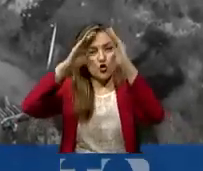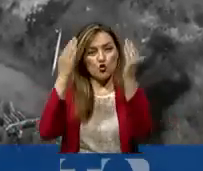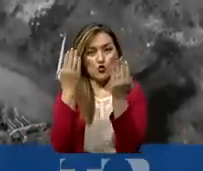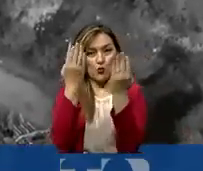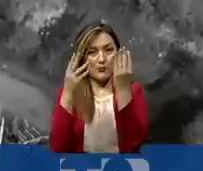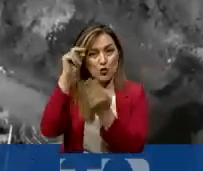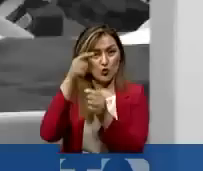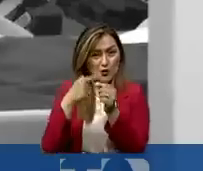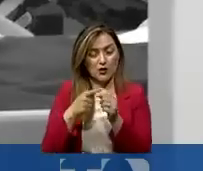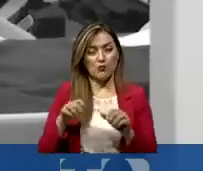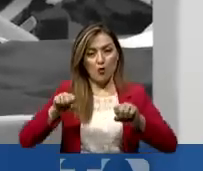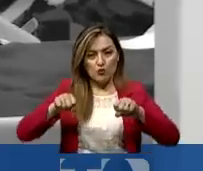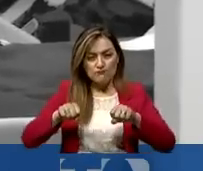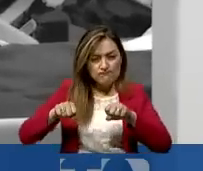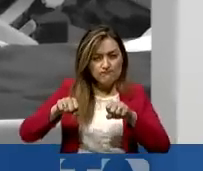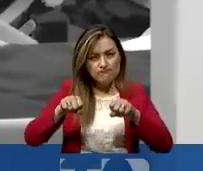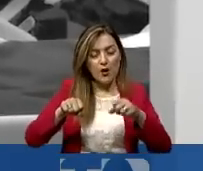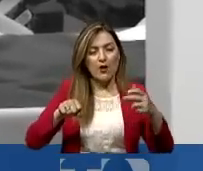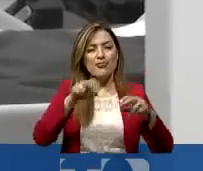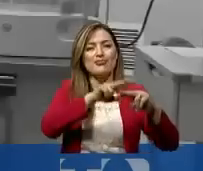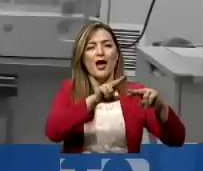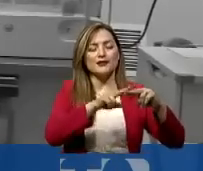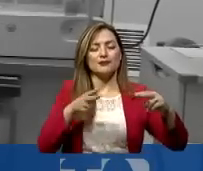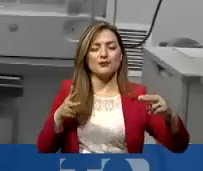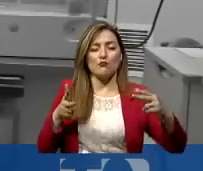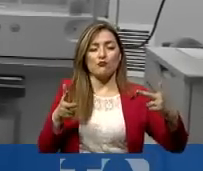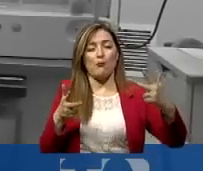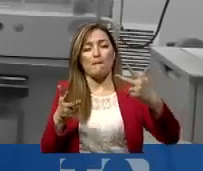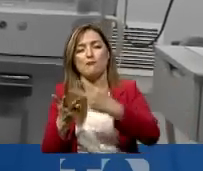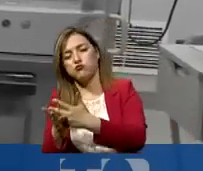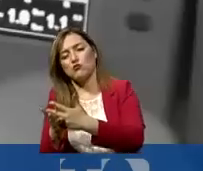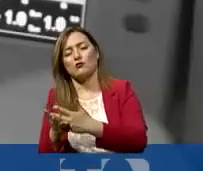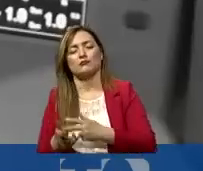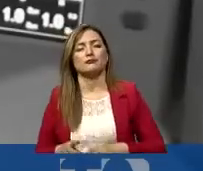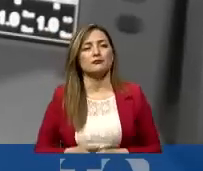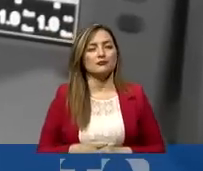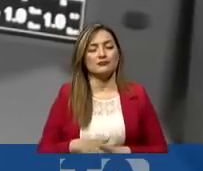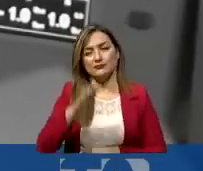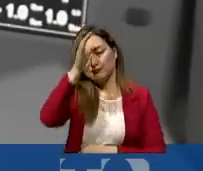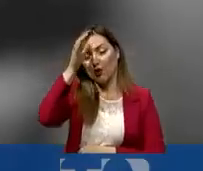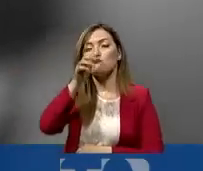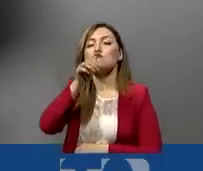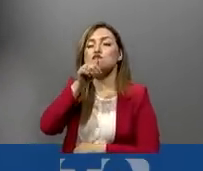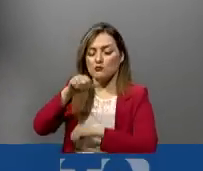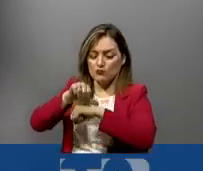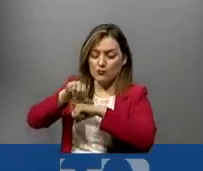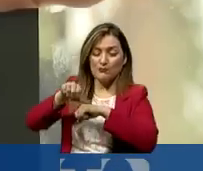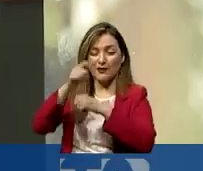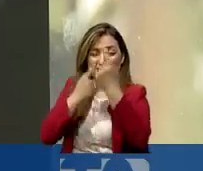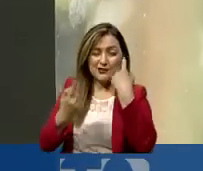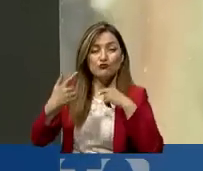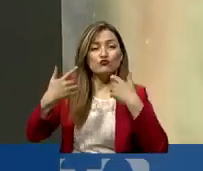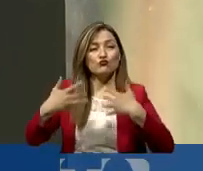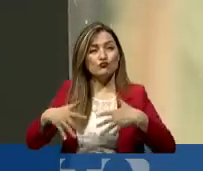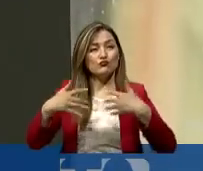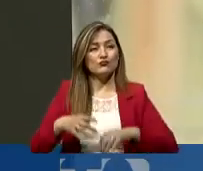en el norte de Quito. Fue llevado de emergencia a una clínica privada donde fue intervenido quirúrgicamente por la gravedad de sus heridas. Sin